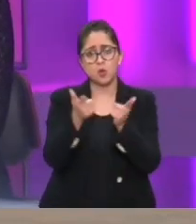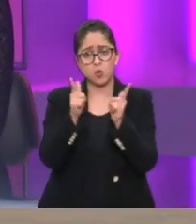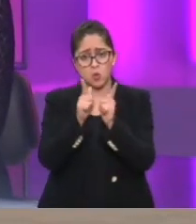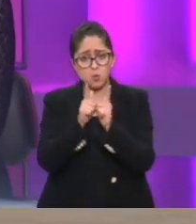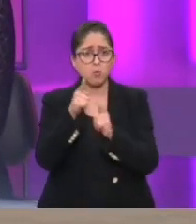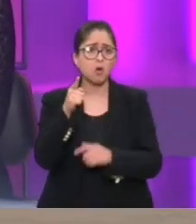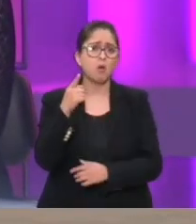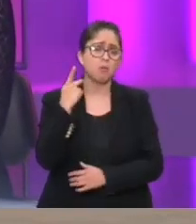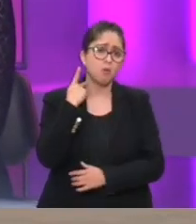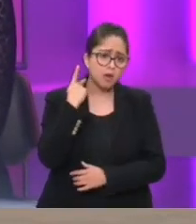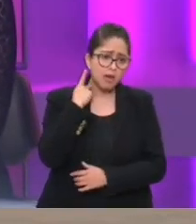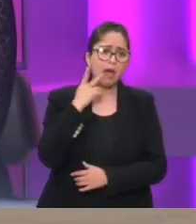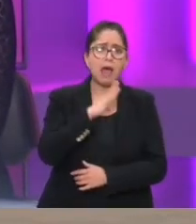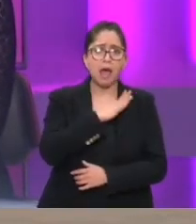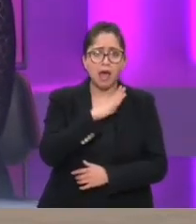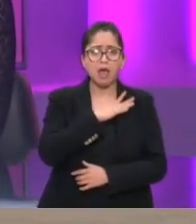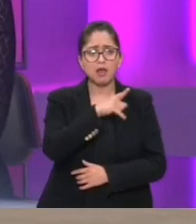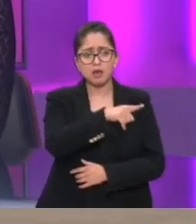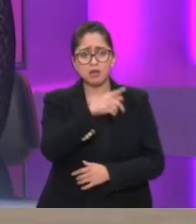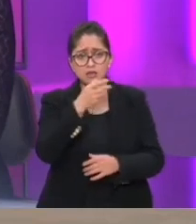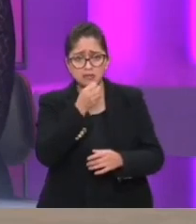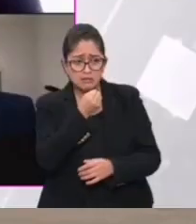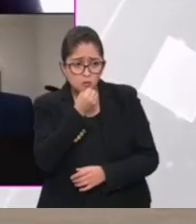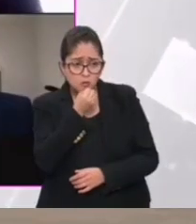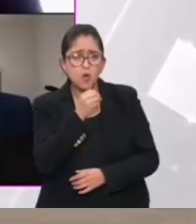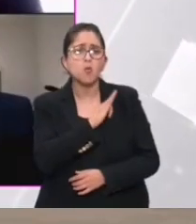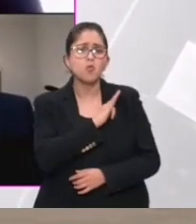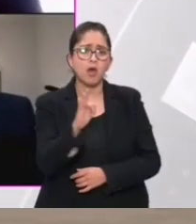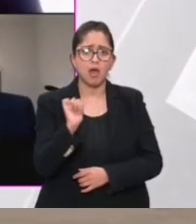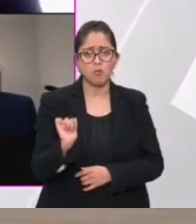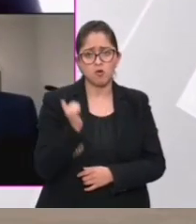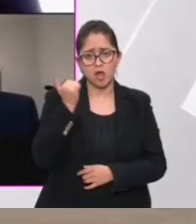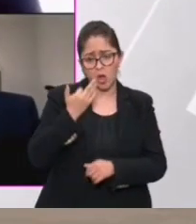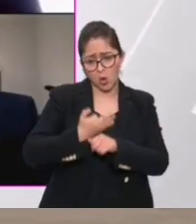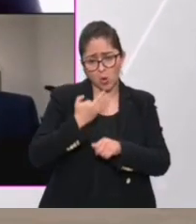sus réplicas, que es el último momento para usarlos.